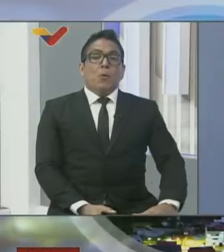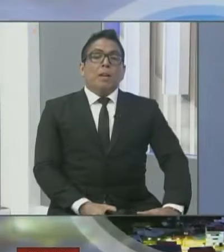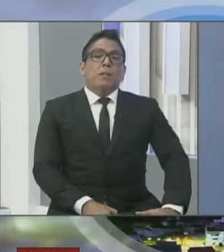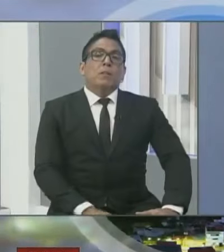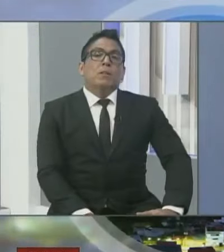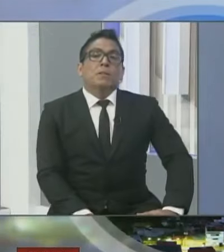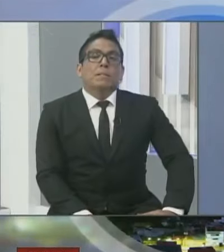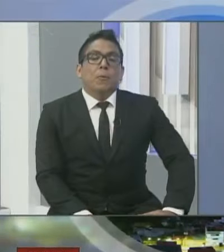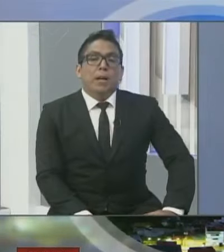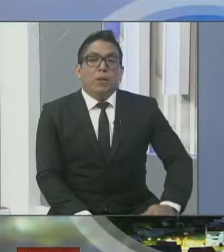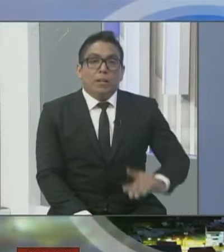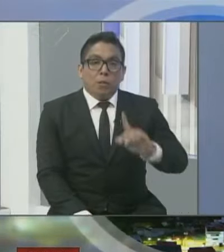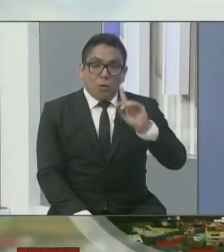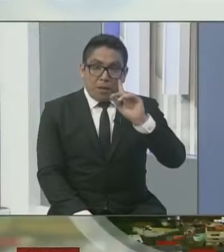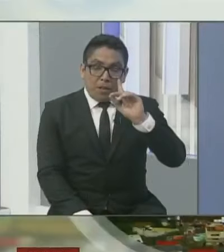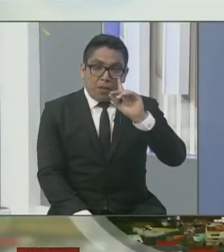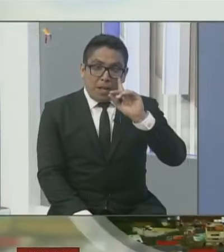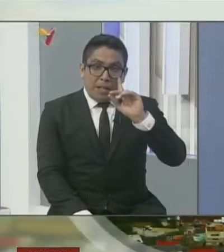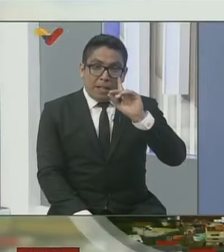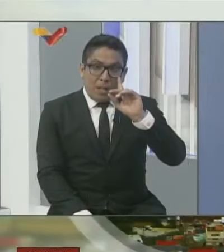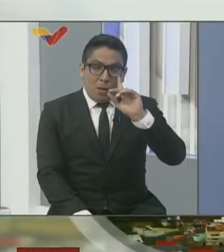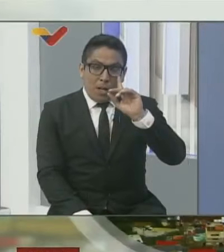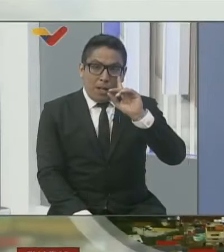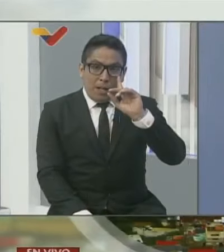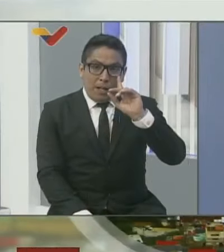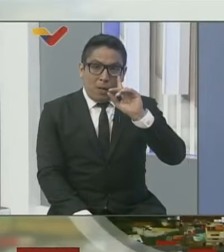lo estábamos viendo, Isabel, lo que está ocurriendo a